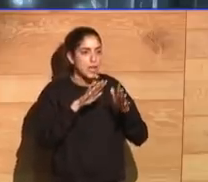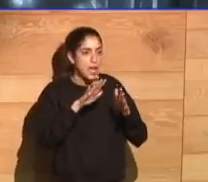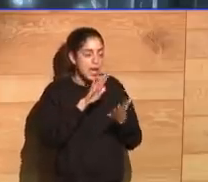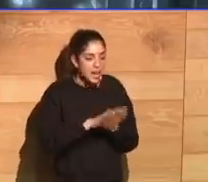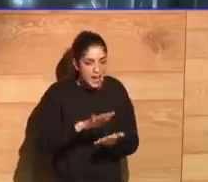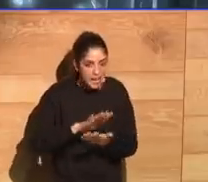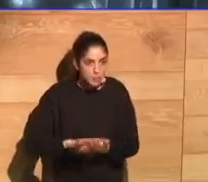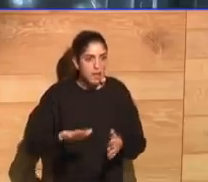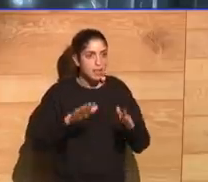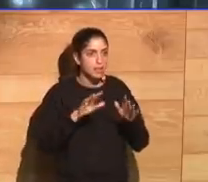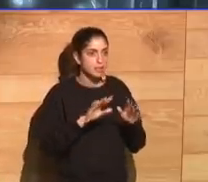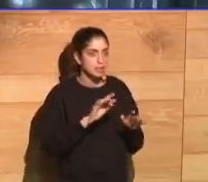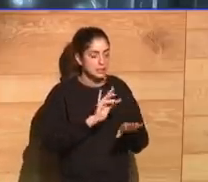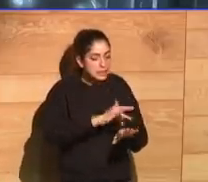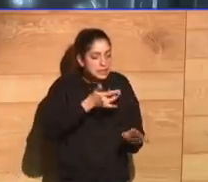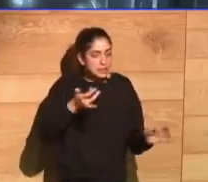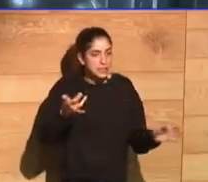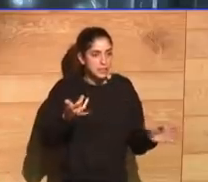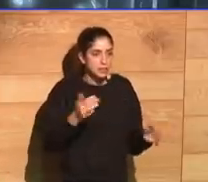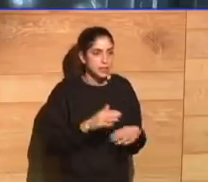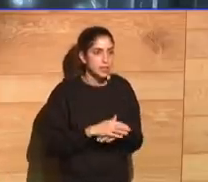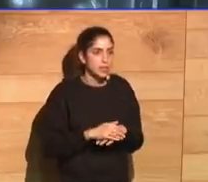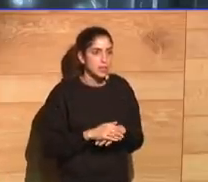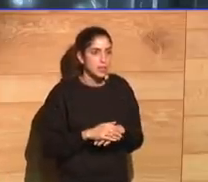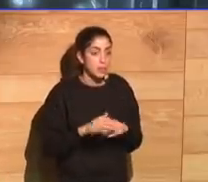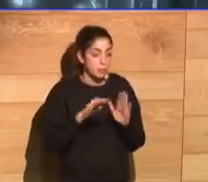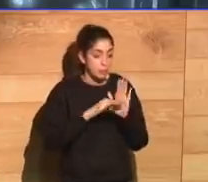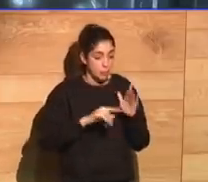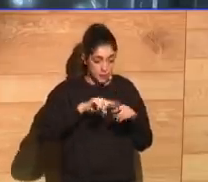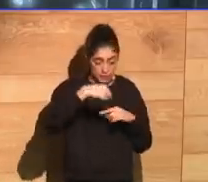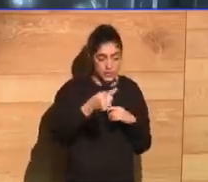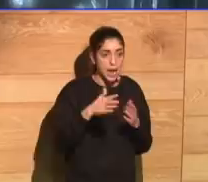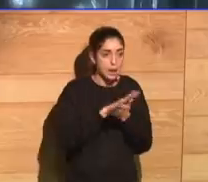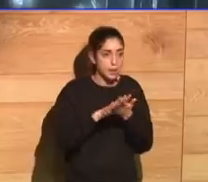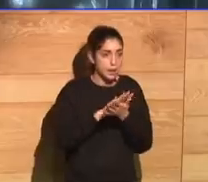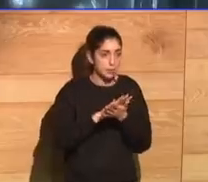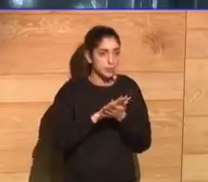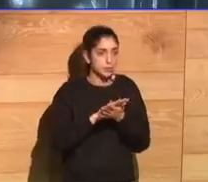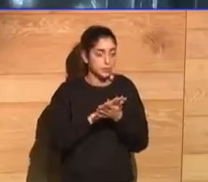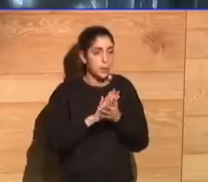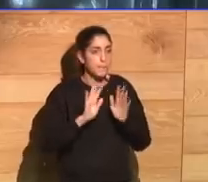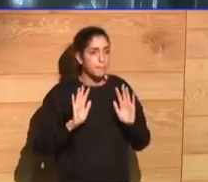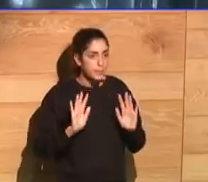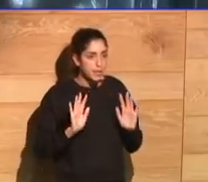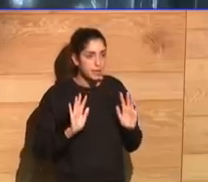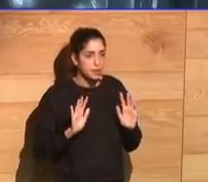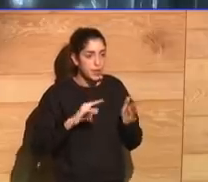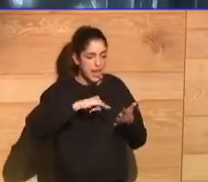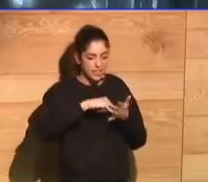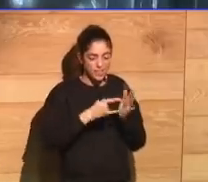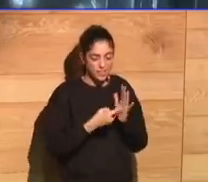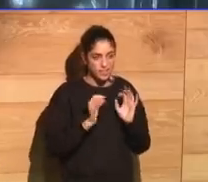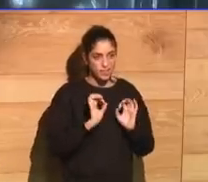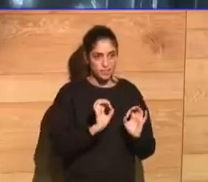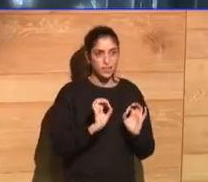próximo programa de lo que no es una destrucción sensible. Pero pensad en una cosa. O sea, técnicamente,